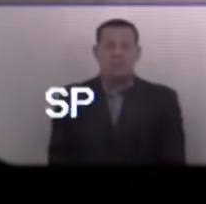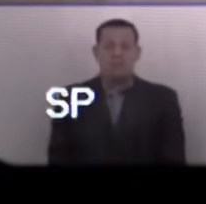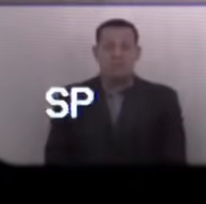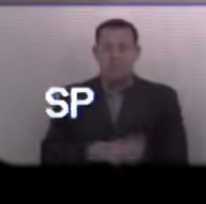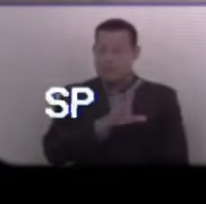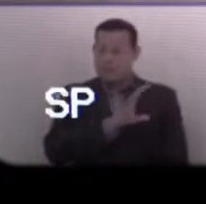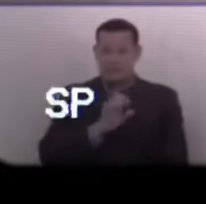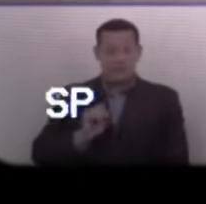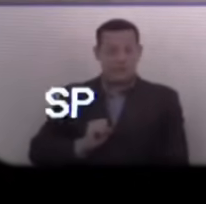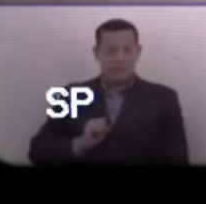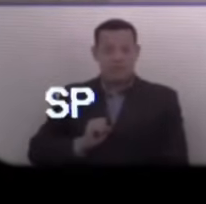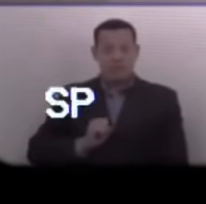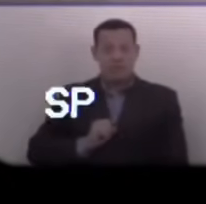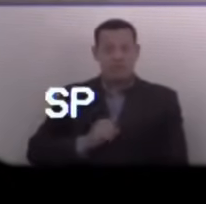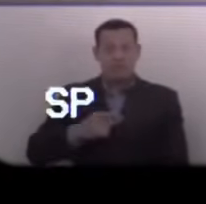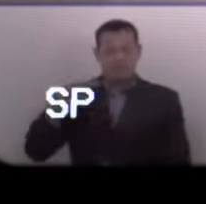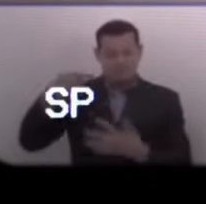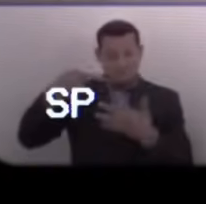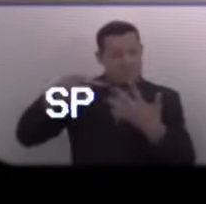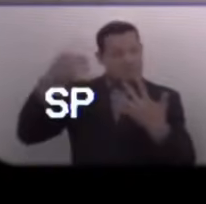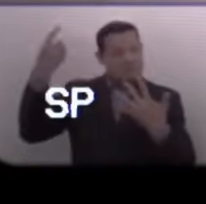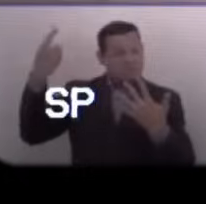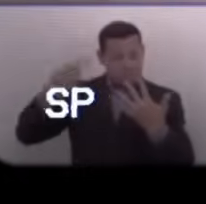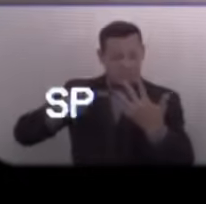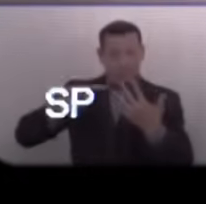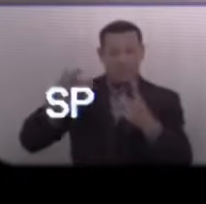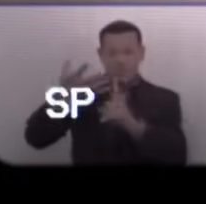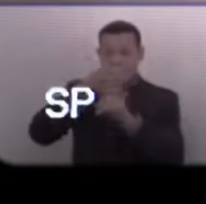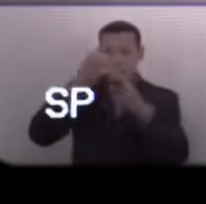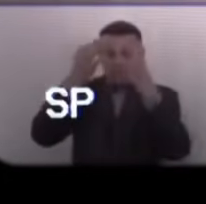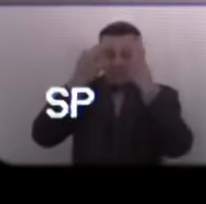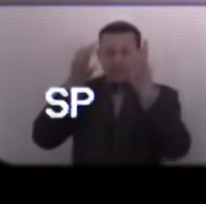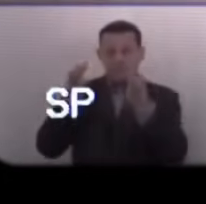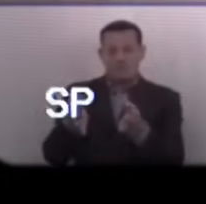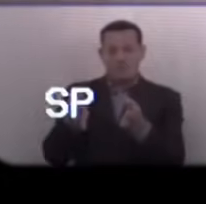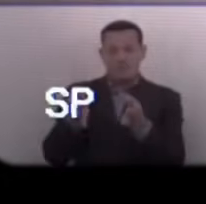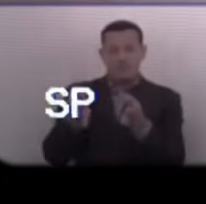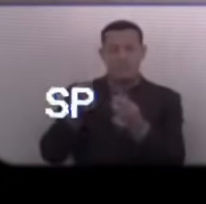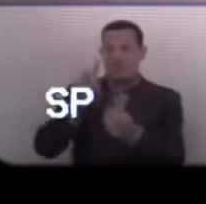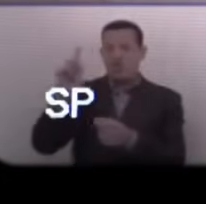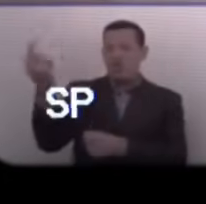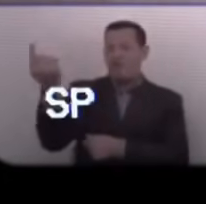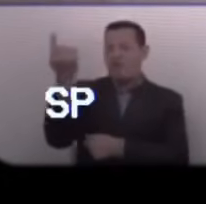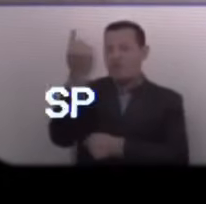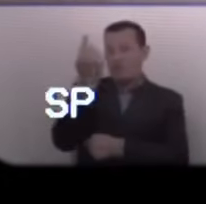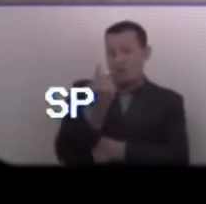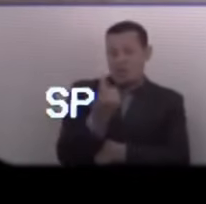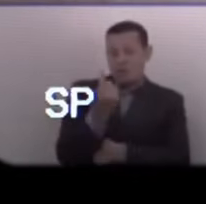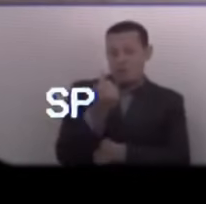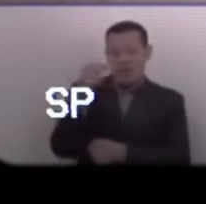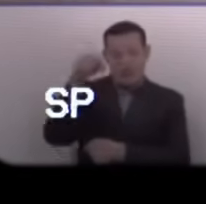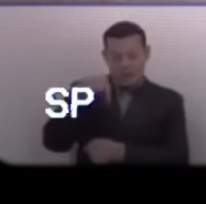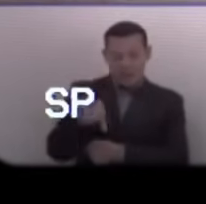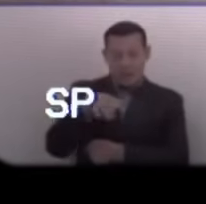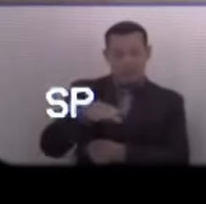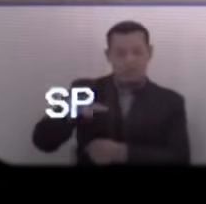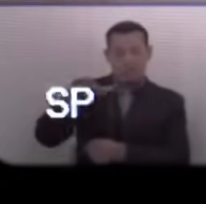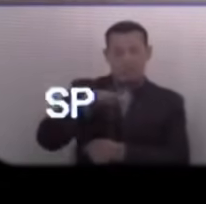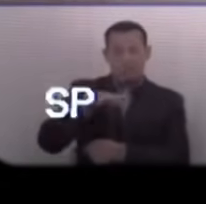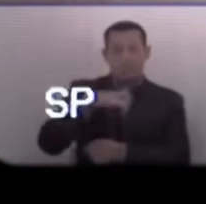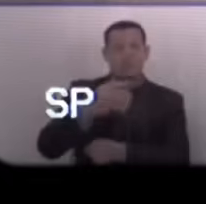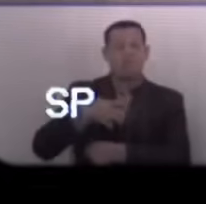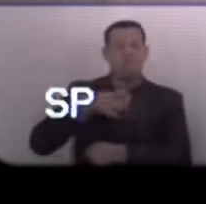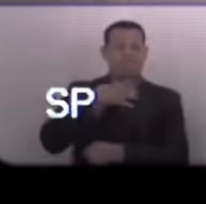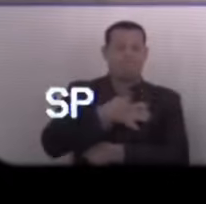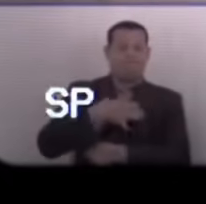El Salvador nos exige tomar decisiones, no venir aquí a hacer